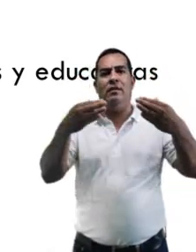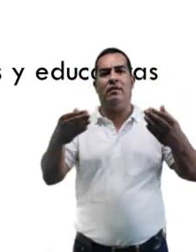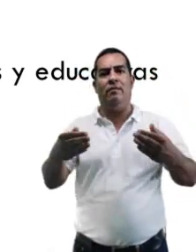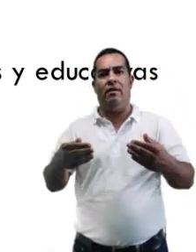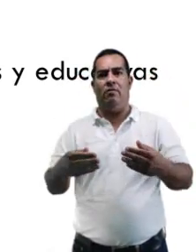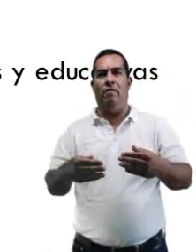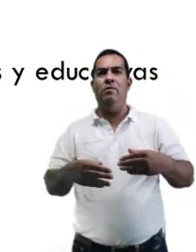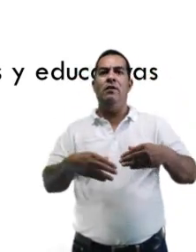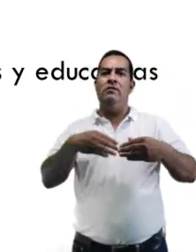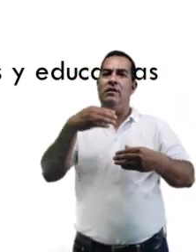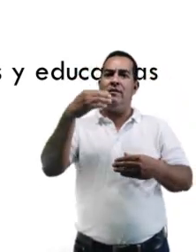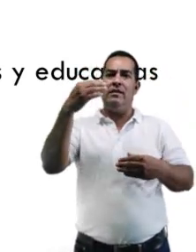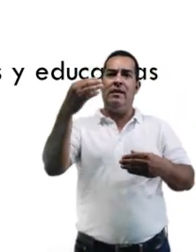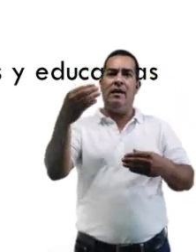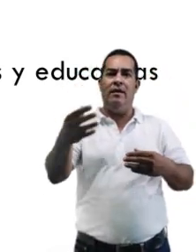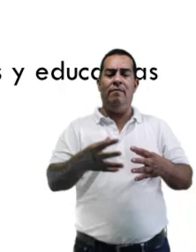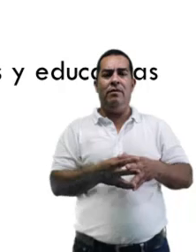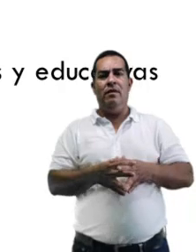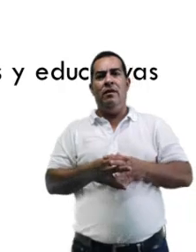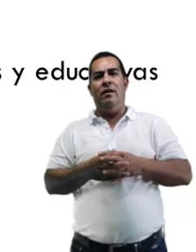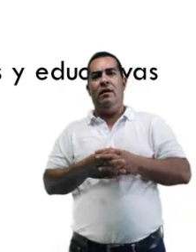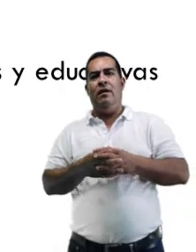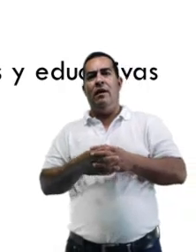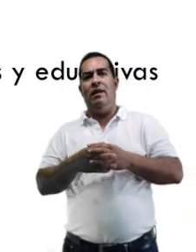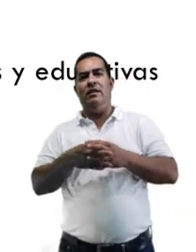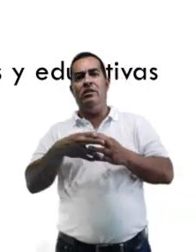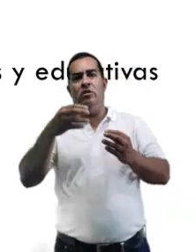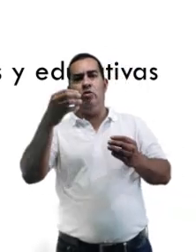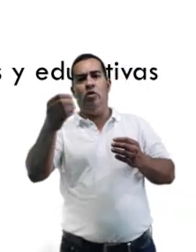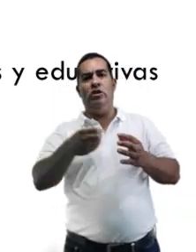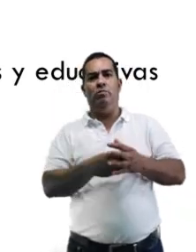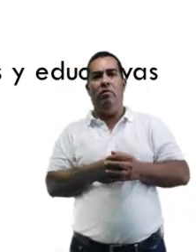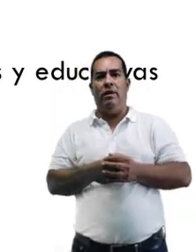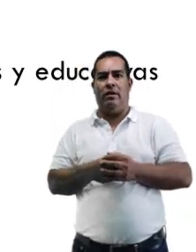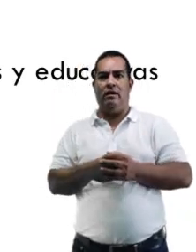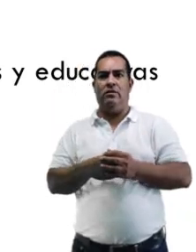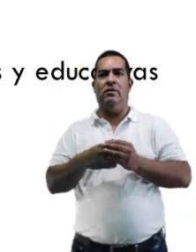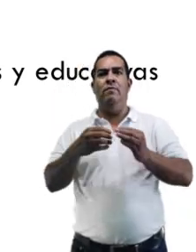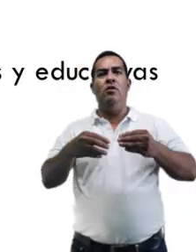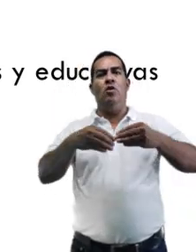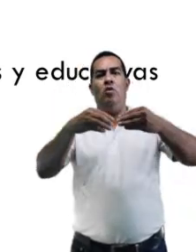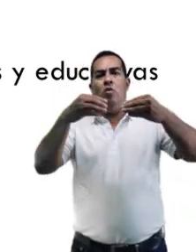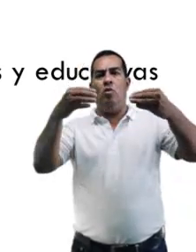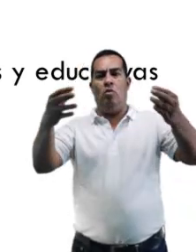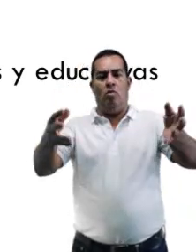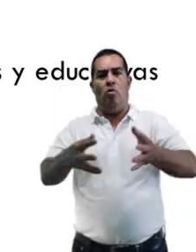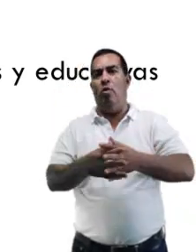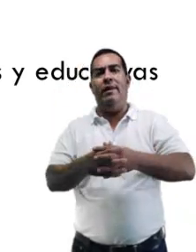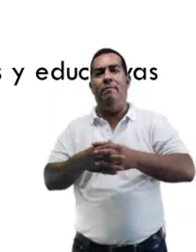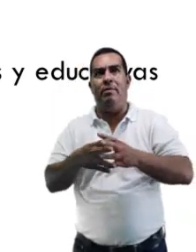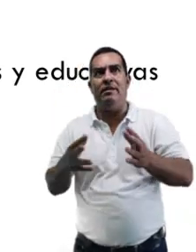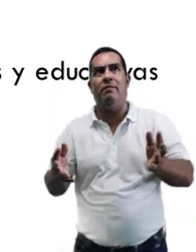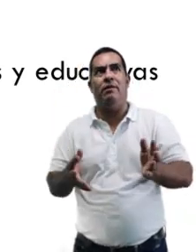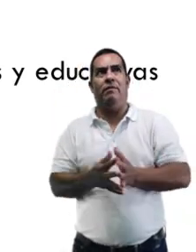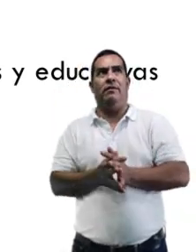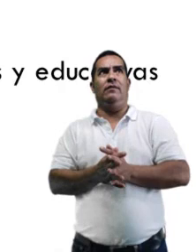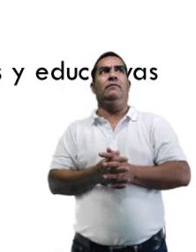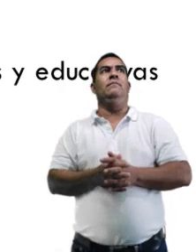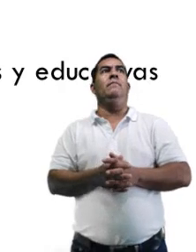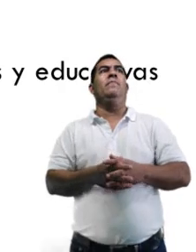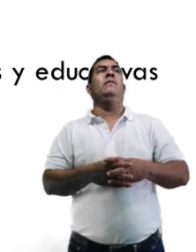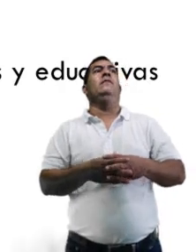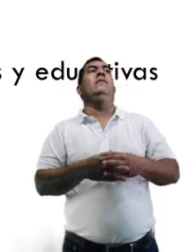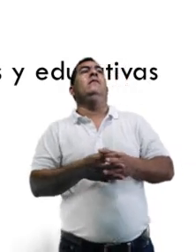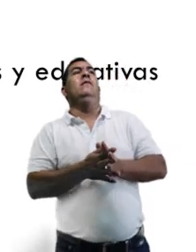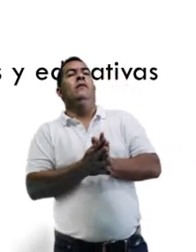oportunidades de trabajo, ya sea en las instituciones públicas o en la empresa privada.